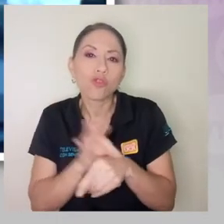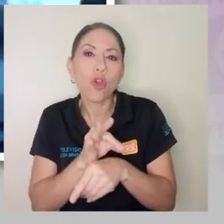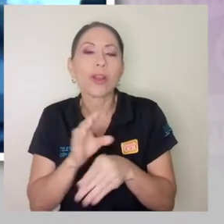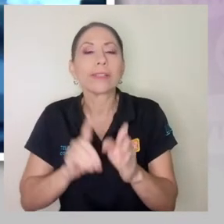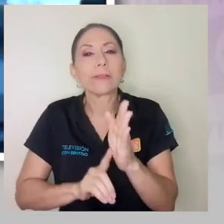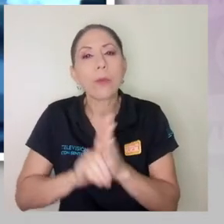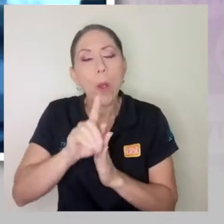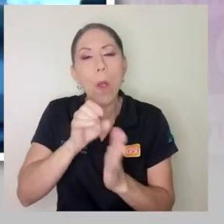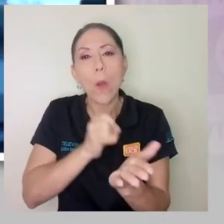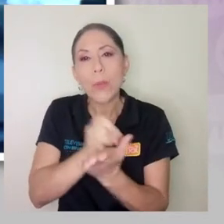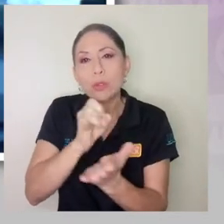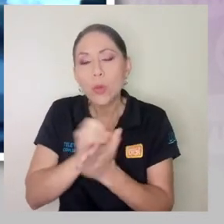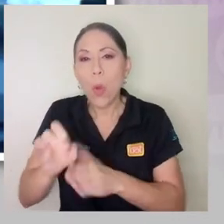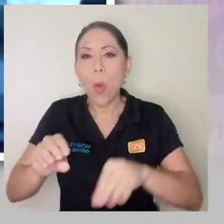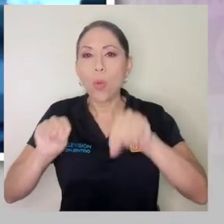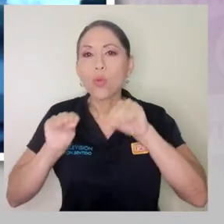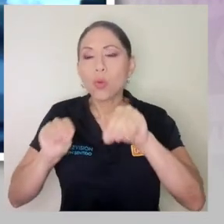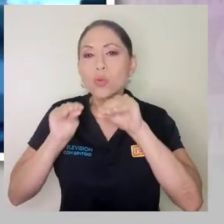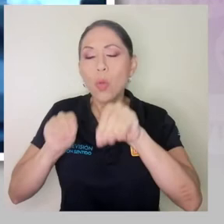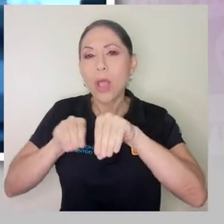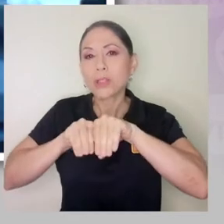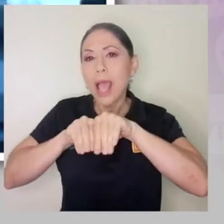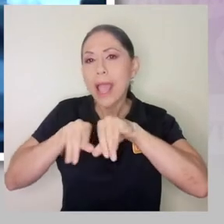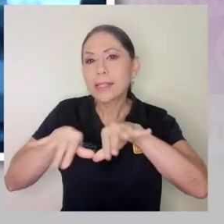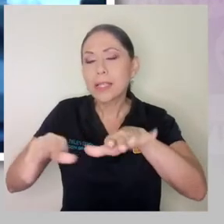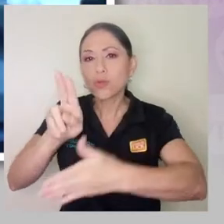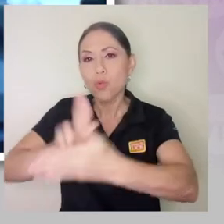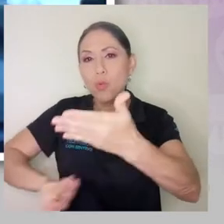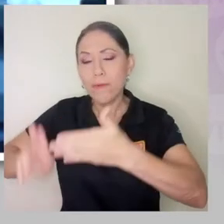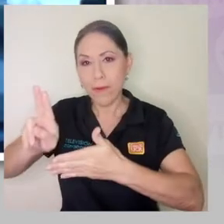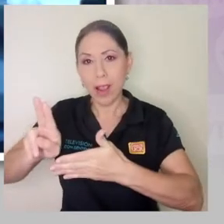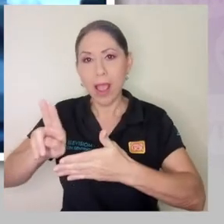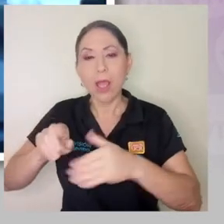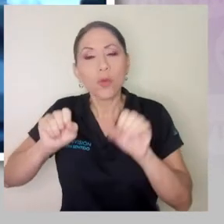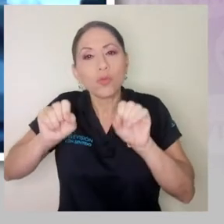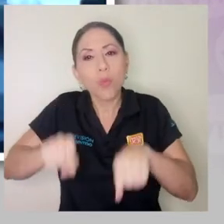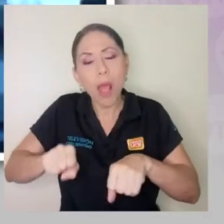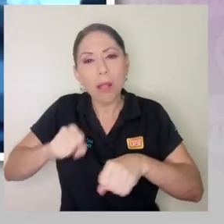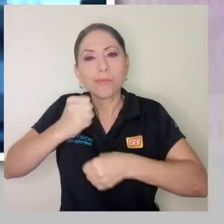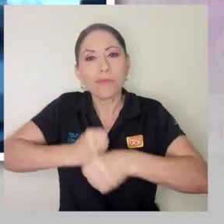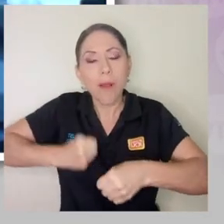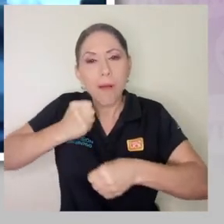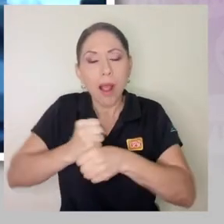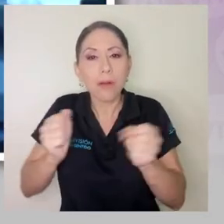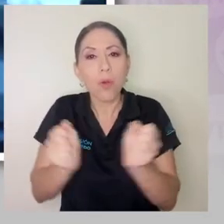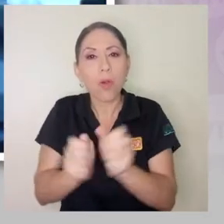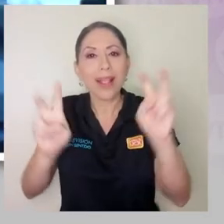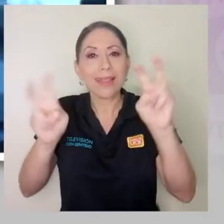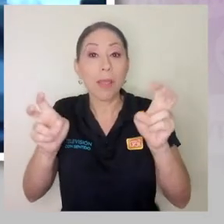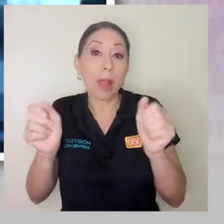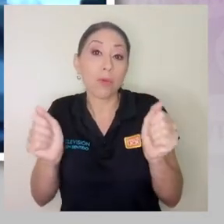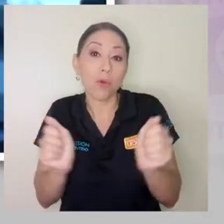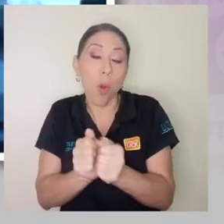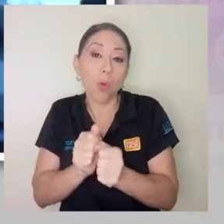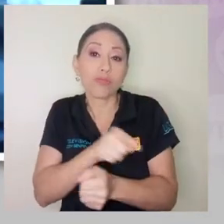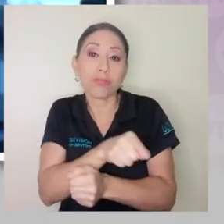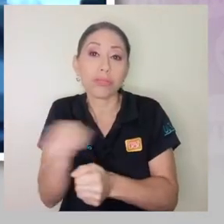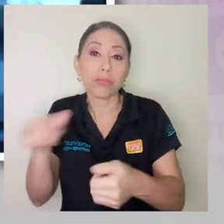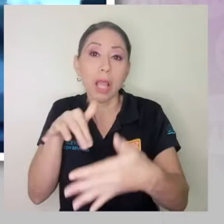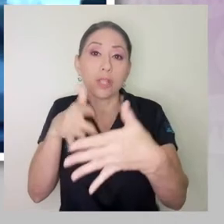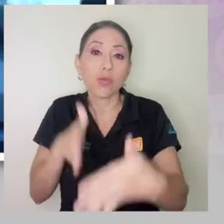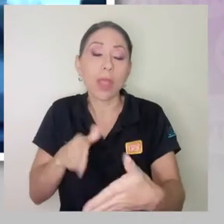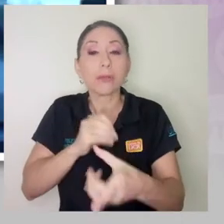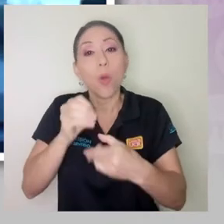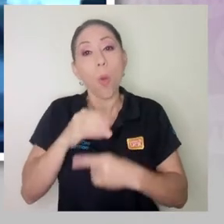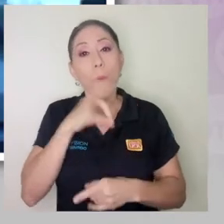en investigación, en docencia, en extensión universitaria, donde se pueda ir trabajando el tema, ya sea con los estudiantes o con